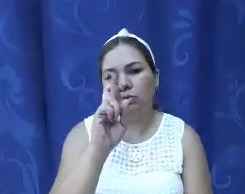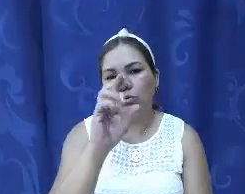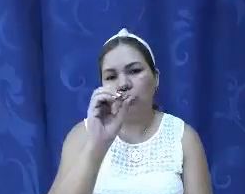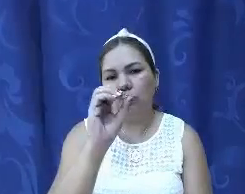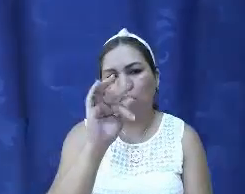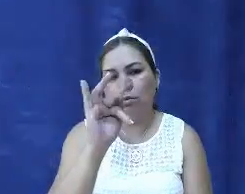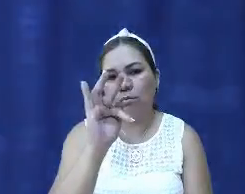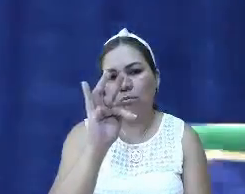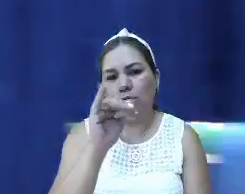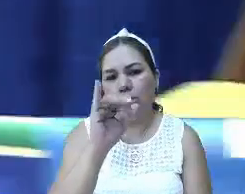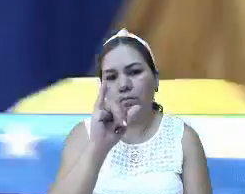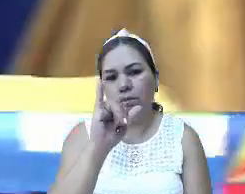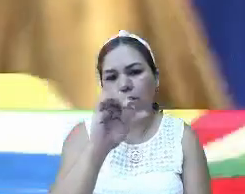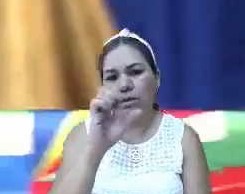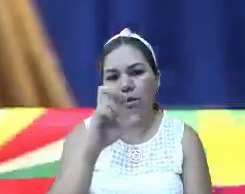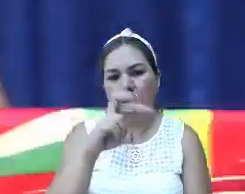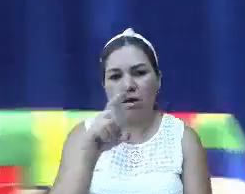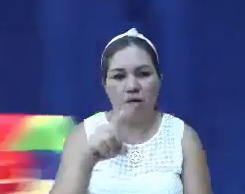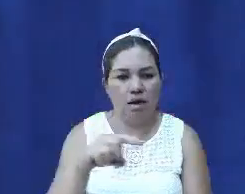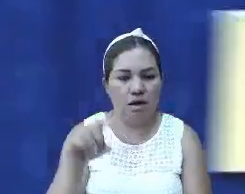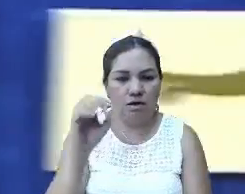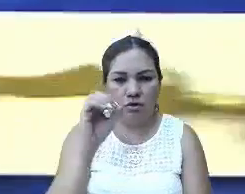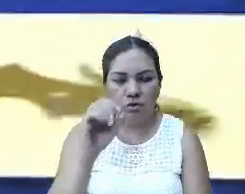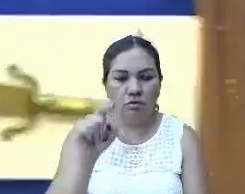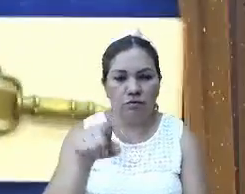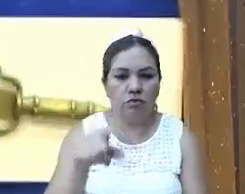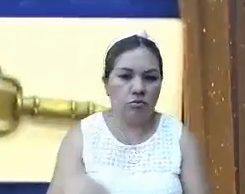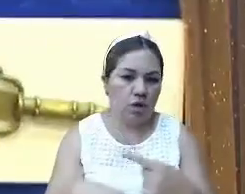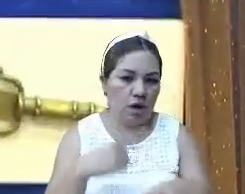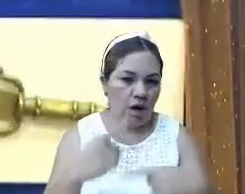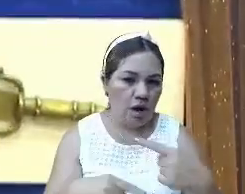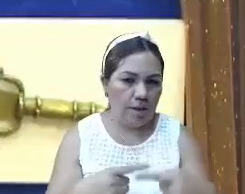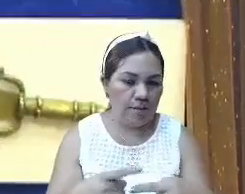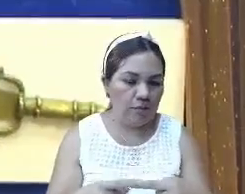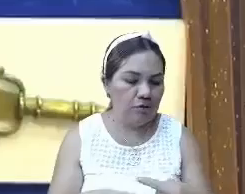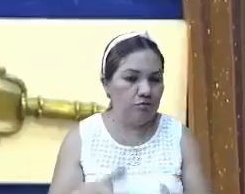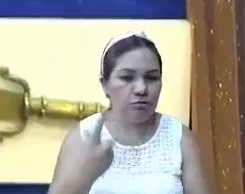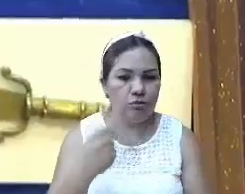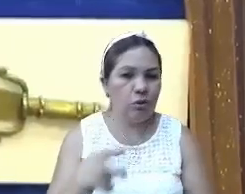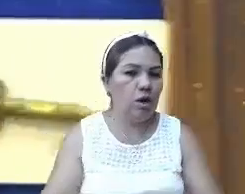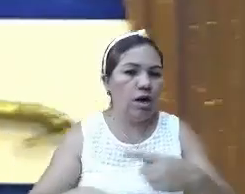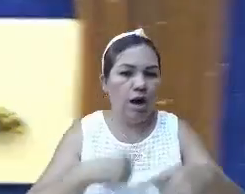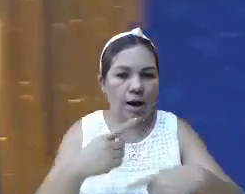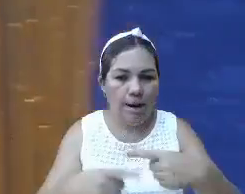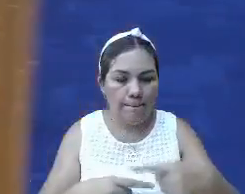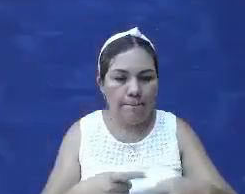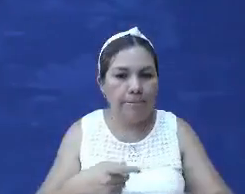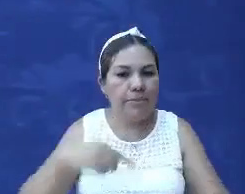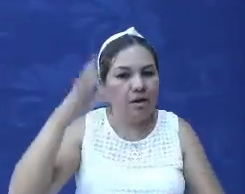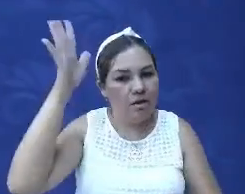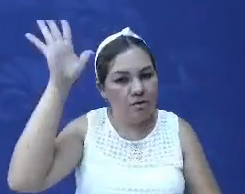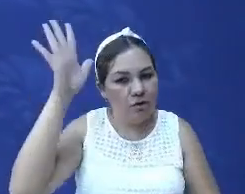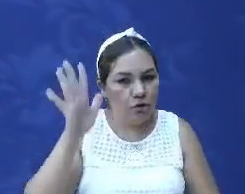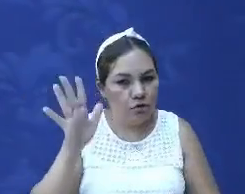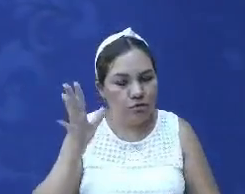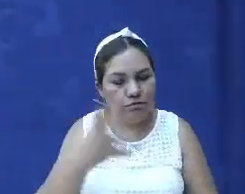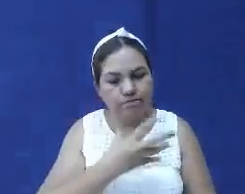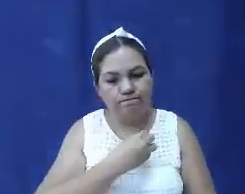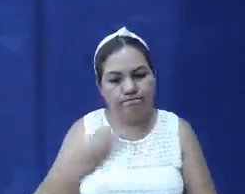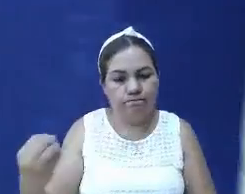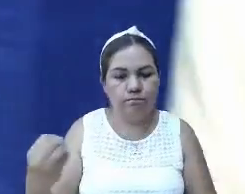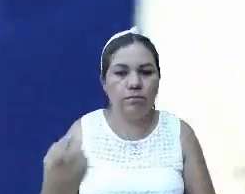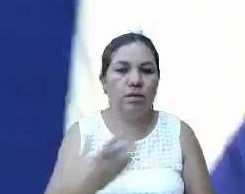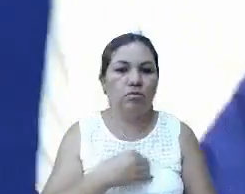y te va a ser de tropiezo para tu cambio, y por más que le hayas predicado el evangelio, no cambia, Dios te lo va a quitar por la fuerza.